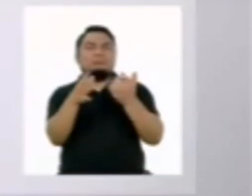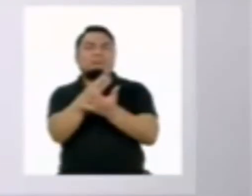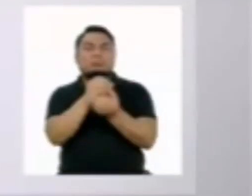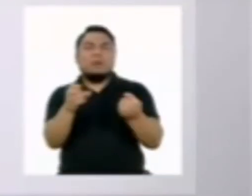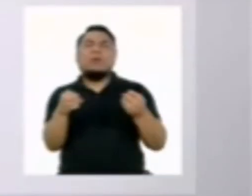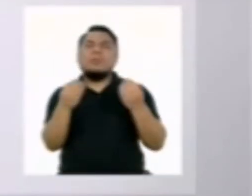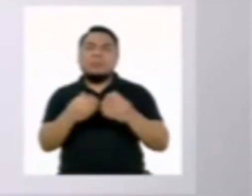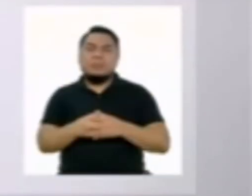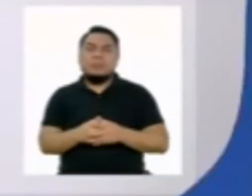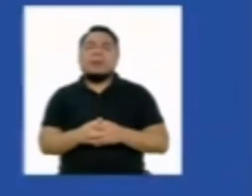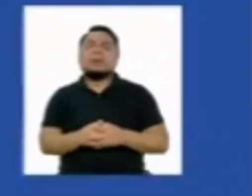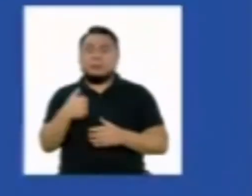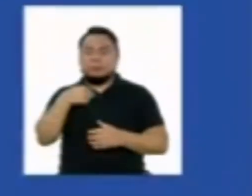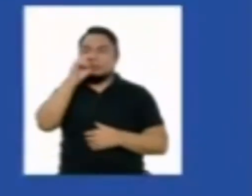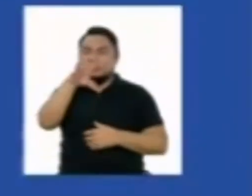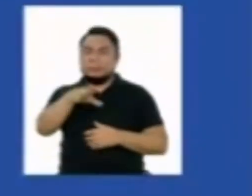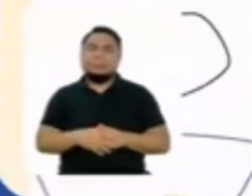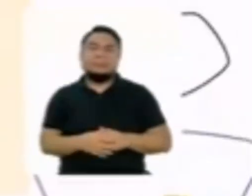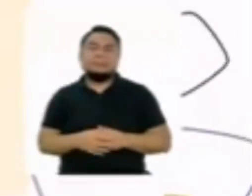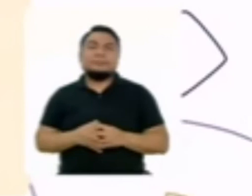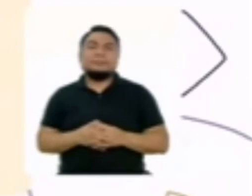eso vamos, te mencionaré algunas.